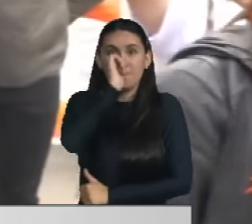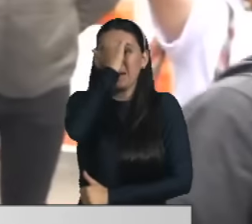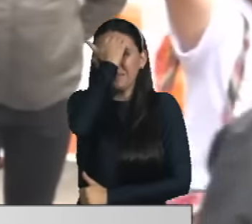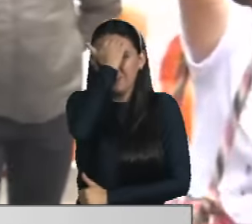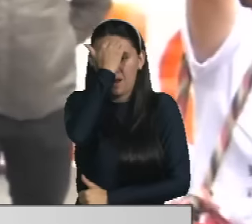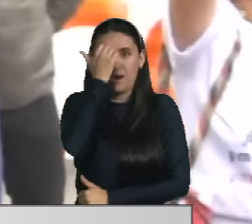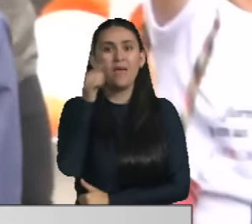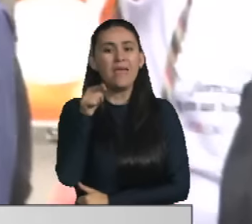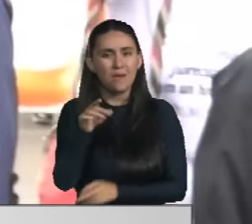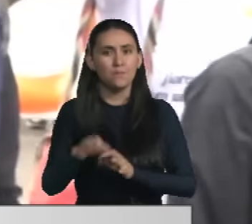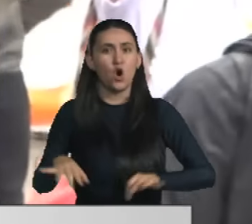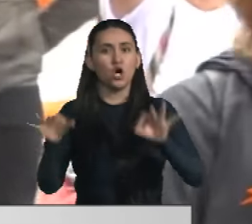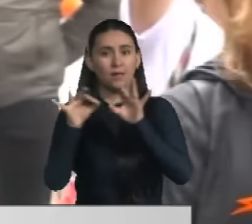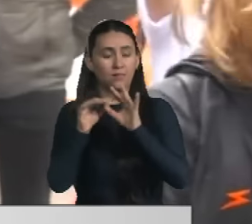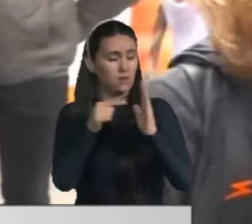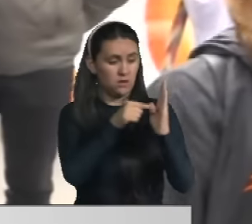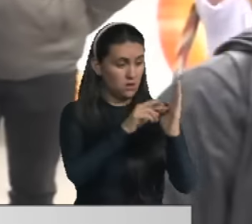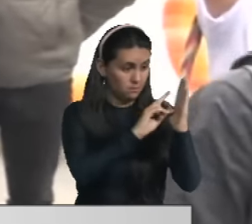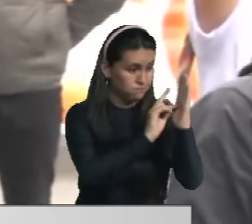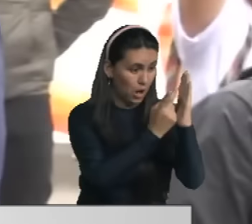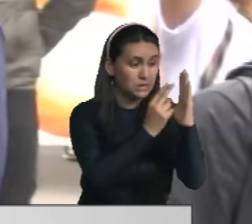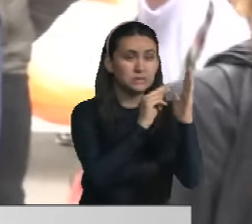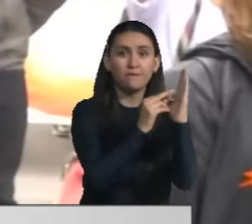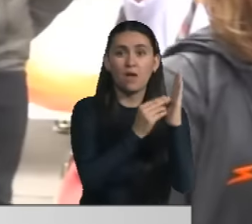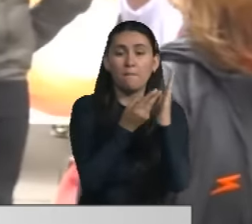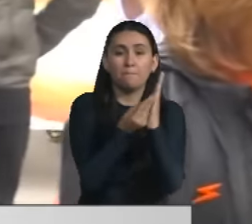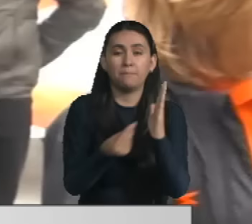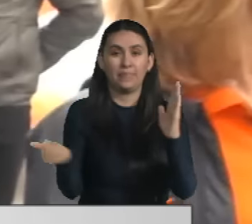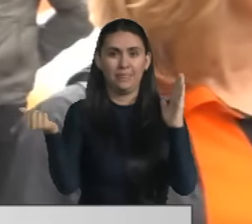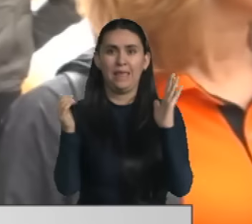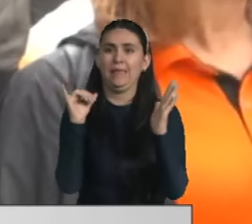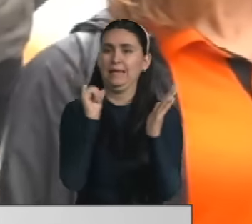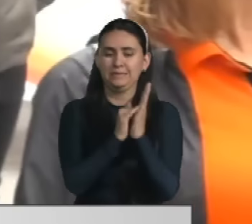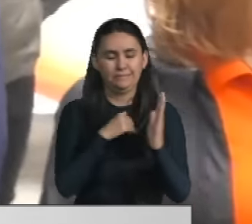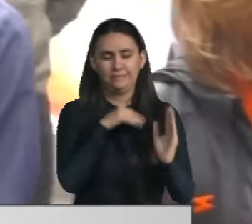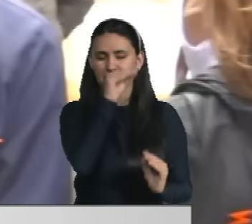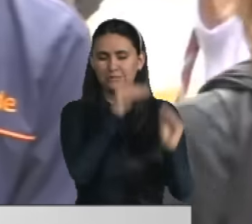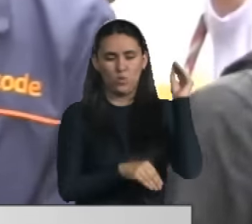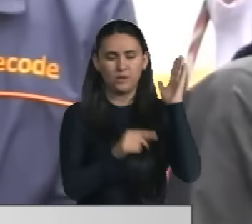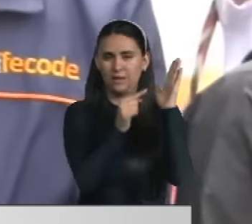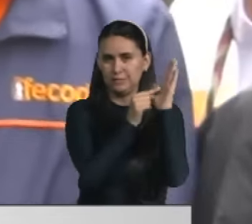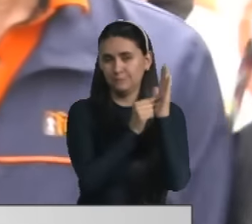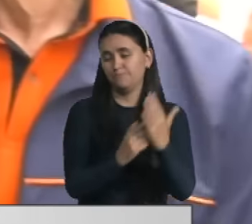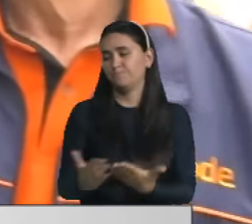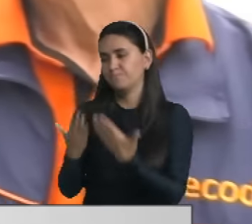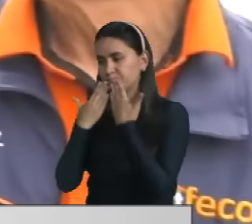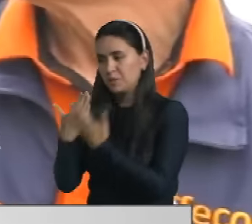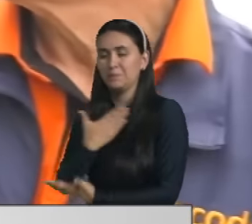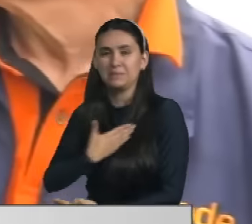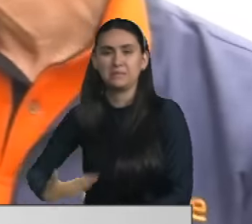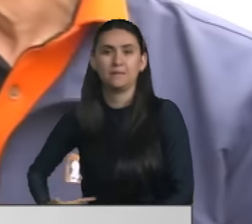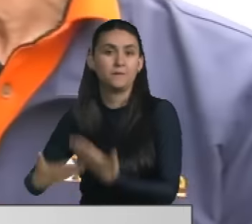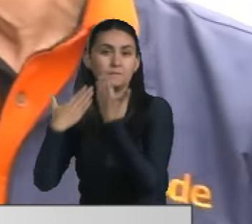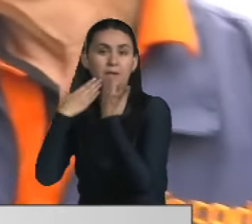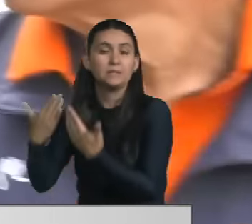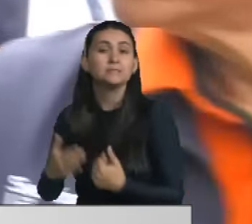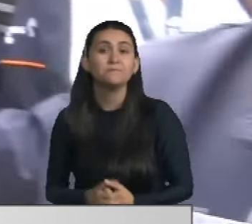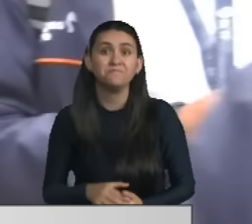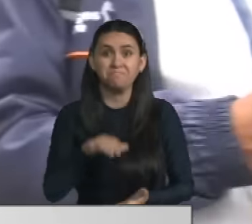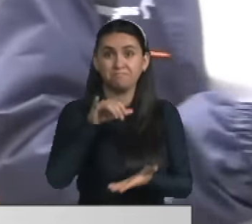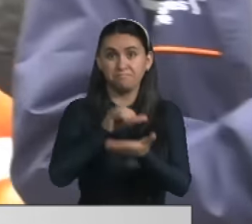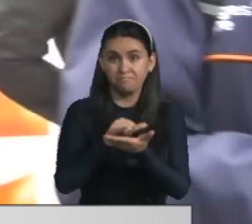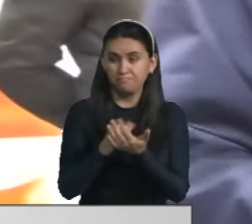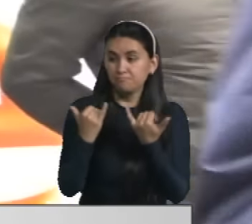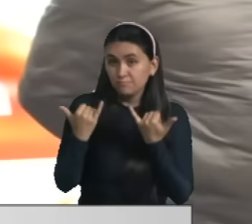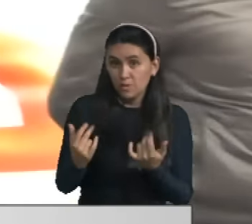pues prácticamente eso deja de existir, que es la razón de ser de esa ley estatutaria. Pues presidente, muchas gracias. Mire, Luisa, como le decíamos, al